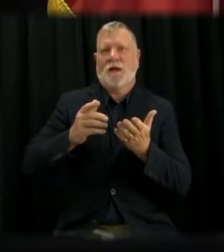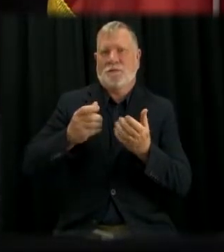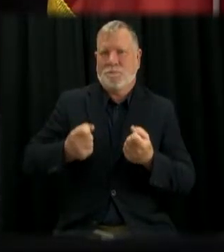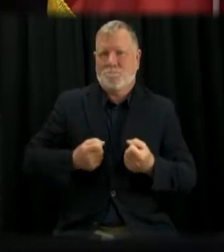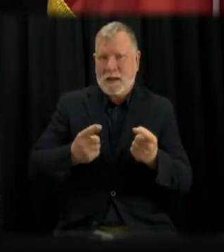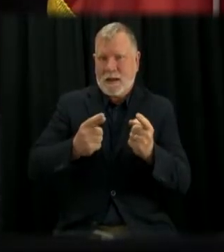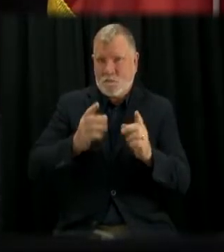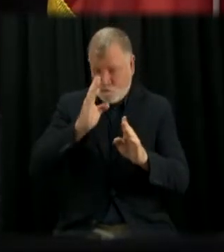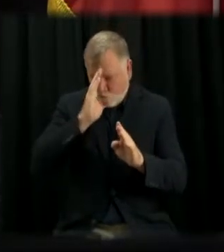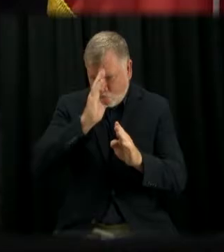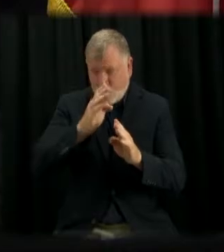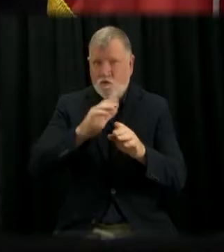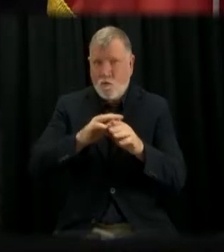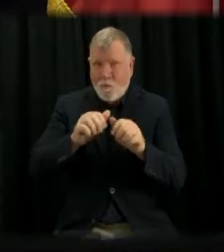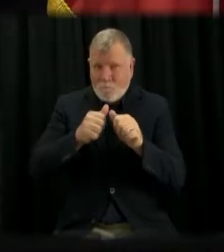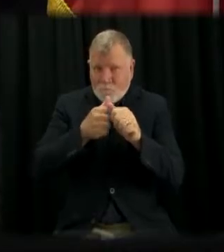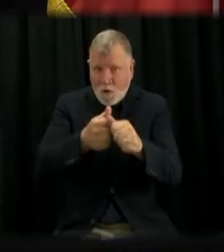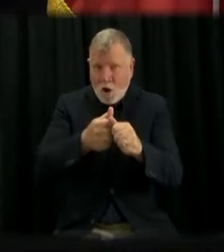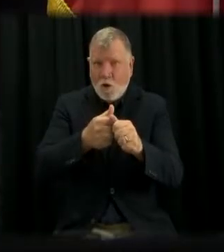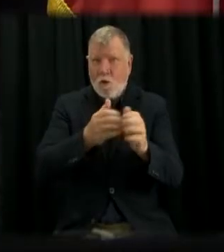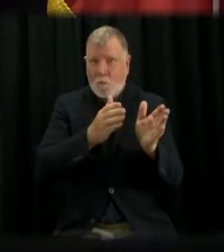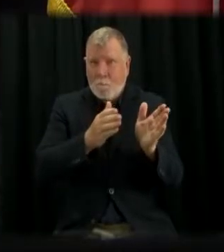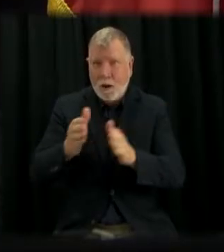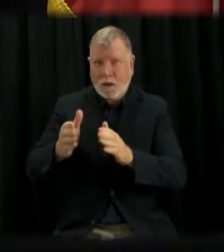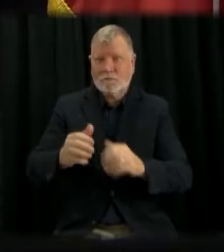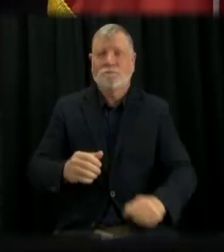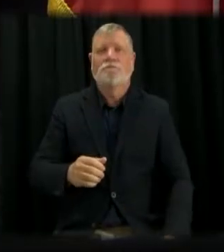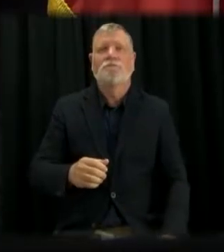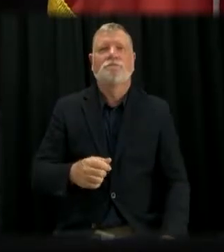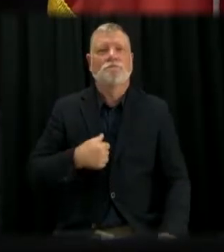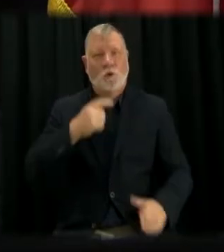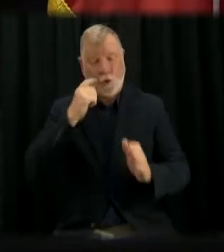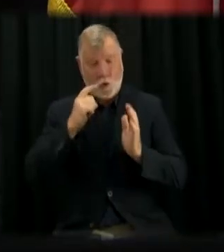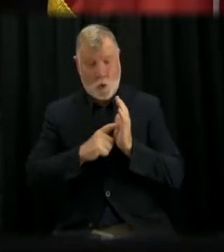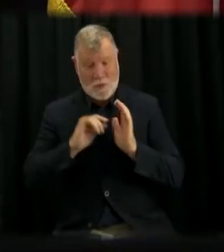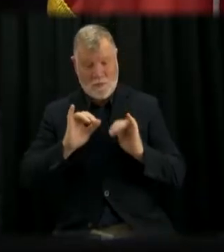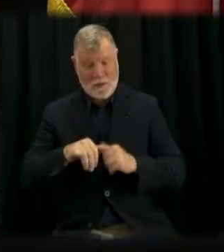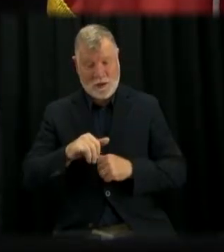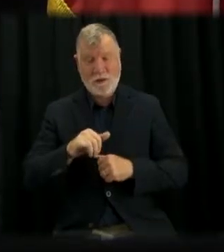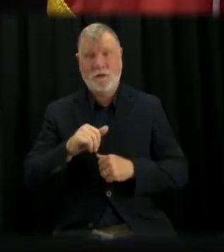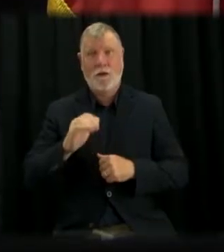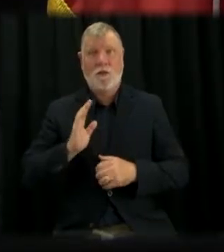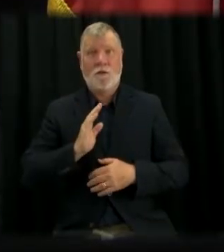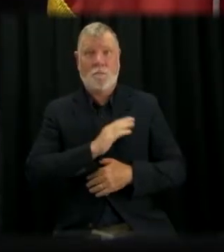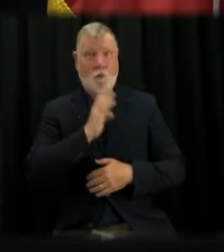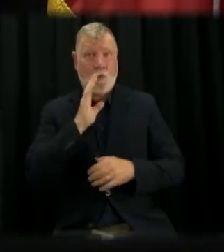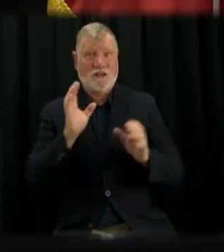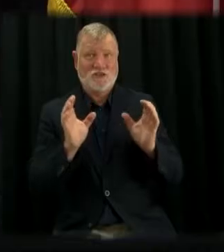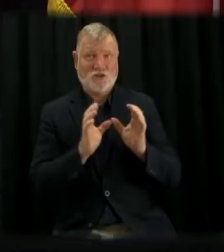asegurar que podemos mantenernos en el camino correcto. Dicho esto, debemos reconocer que el presupuesto